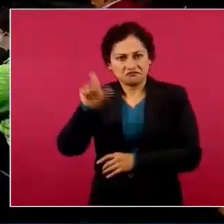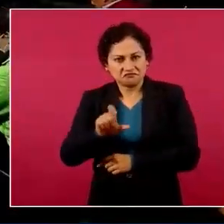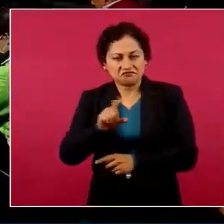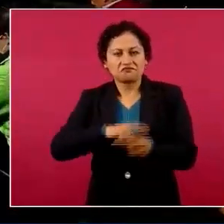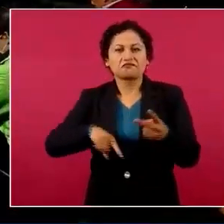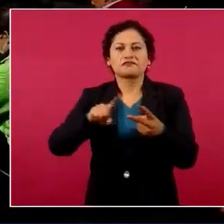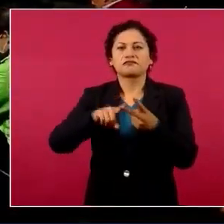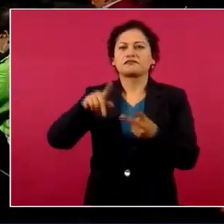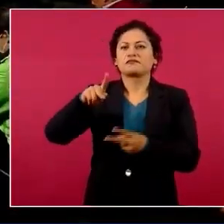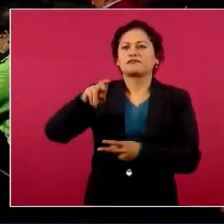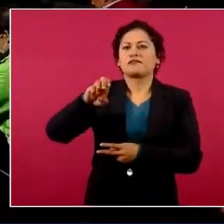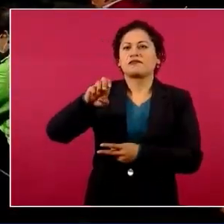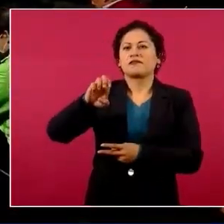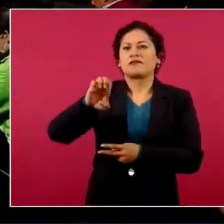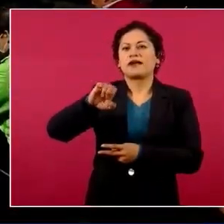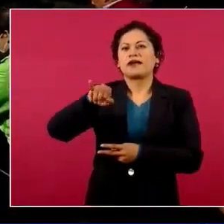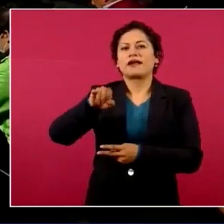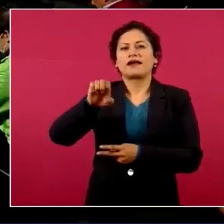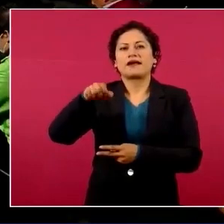Pejelique,